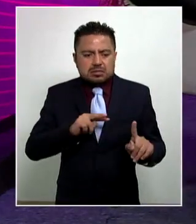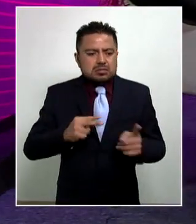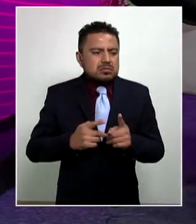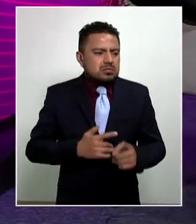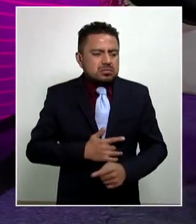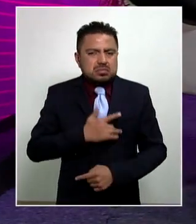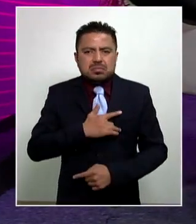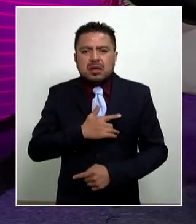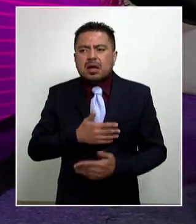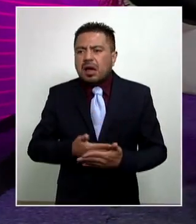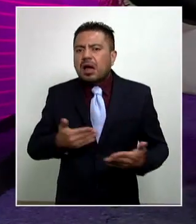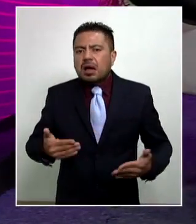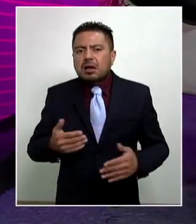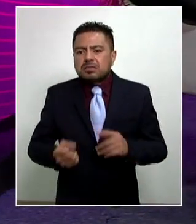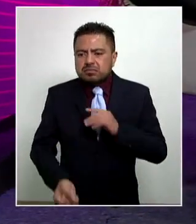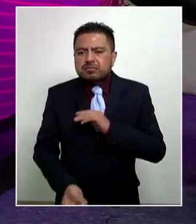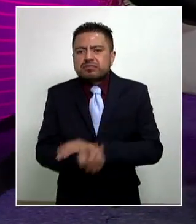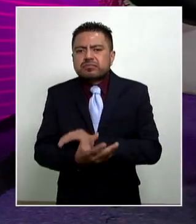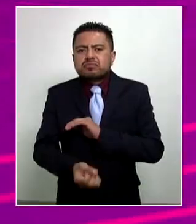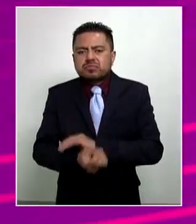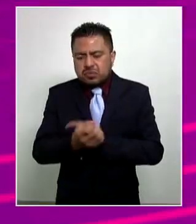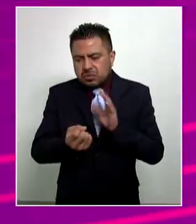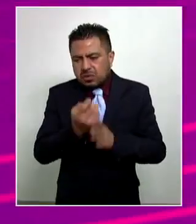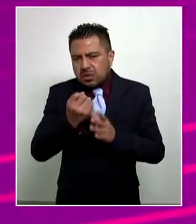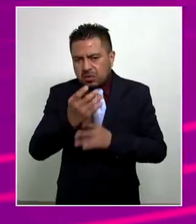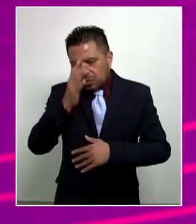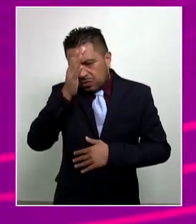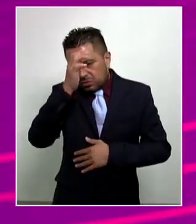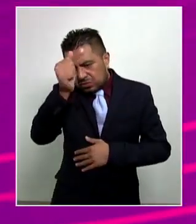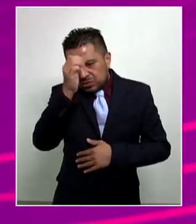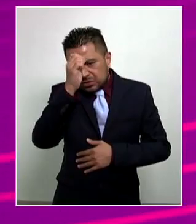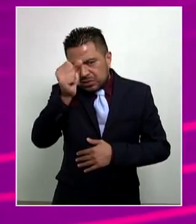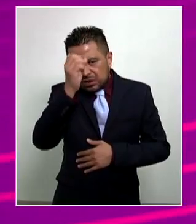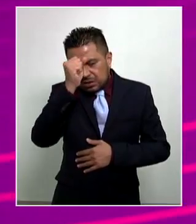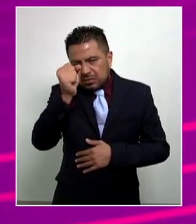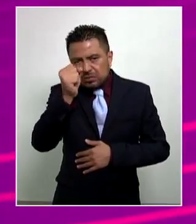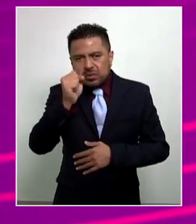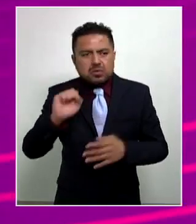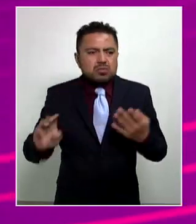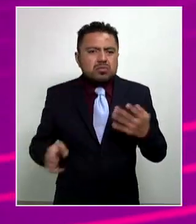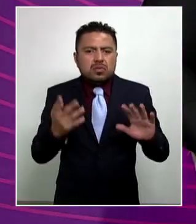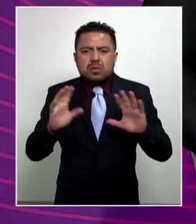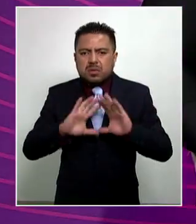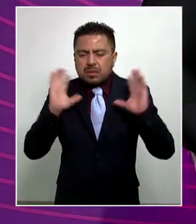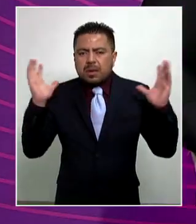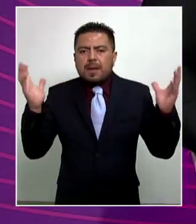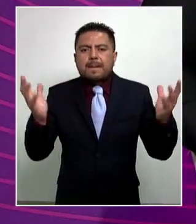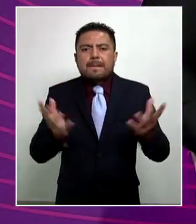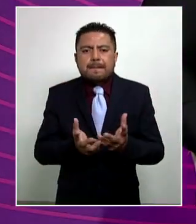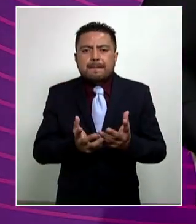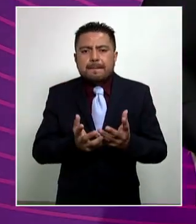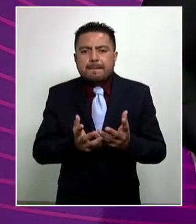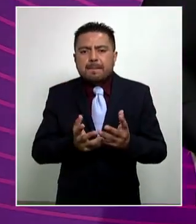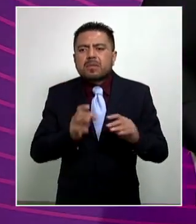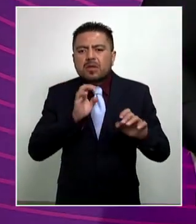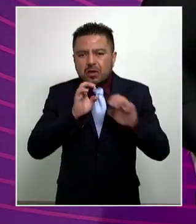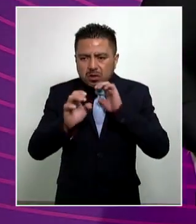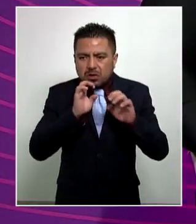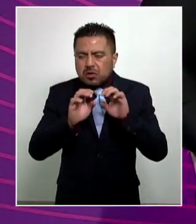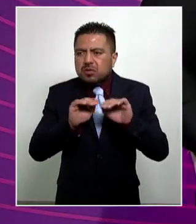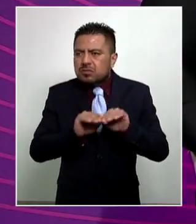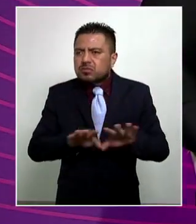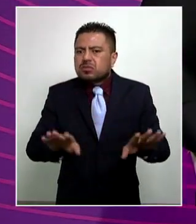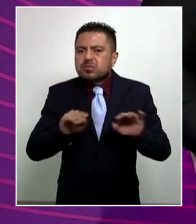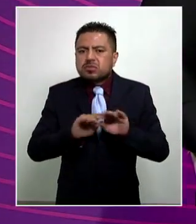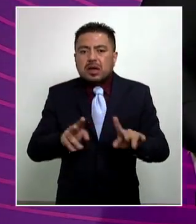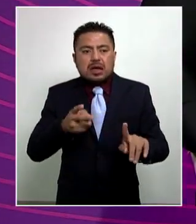visibilizado, aparecen nuevos términos, nuevos conceptos en el mundo, ¿no? En los medios de comunicación, que